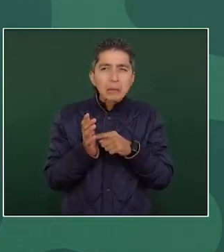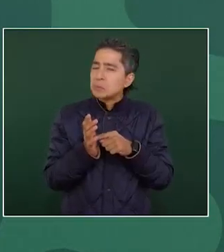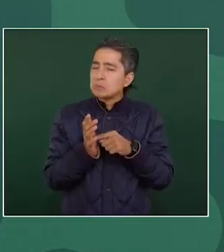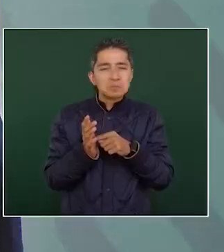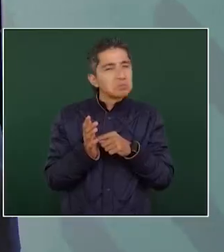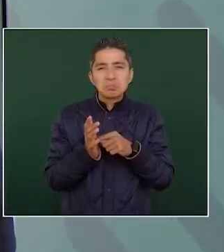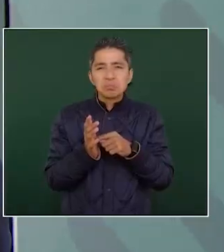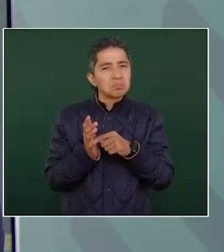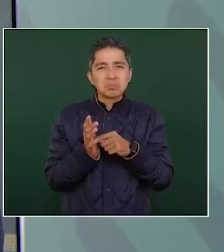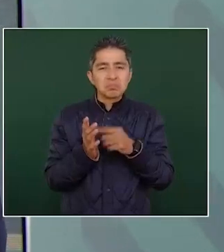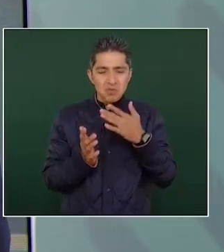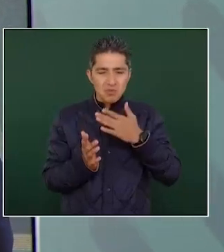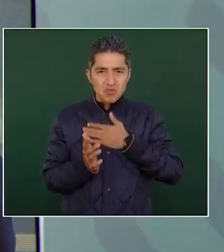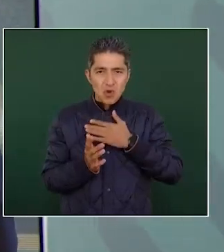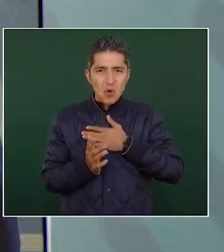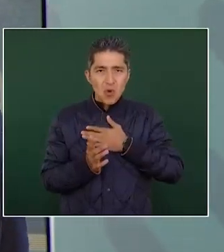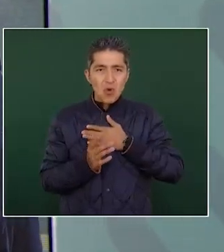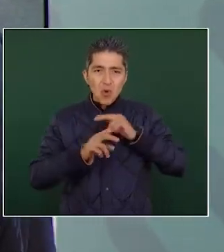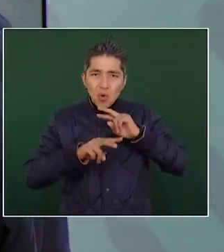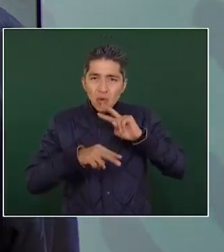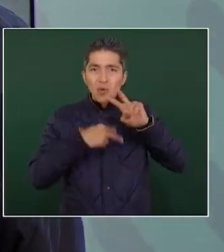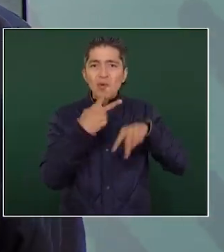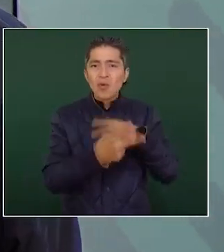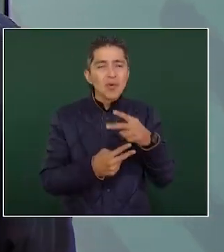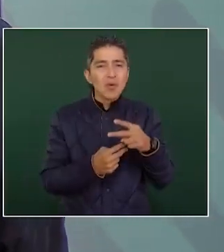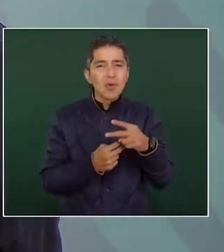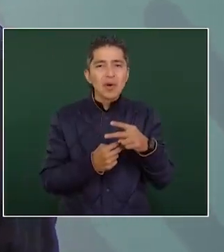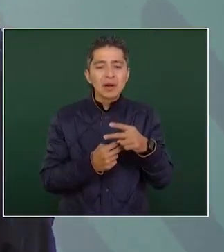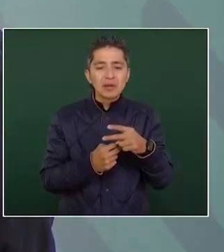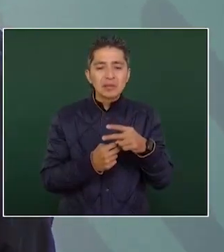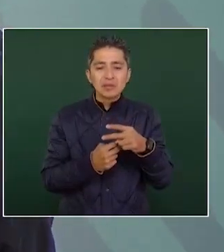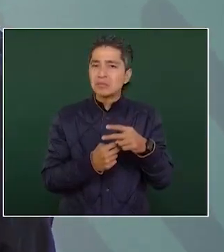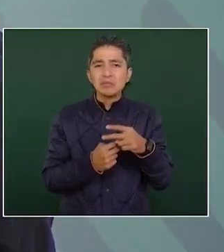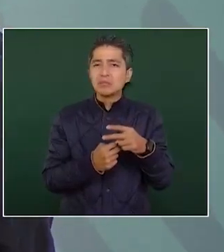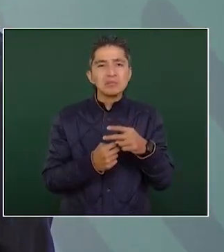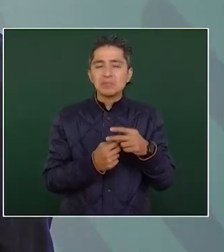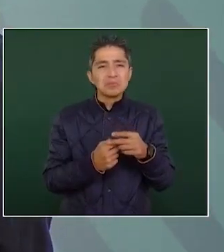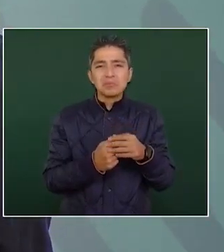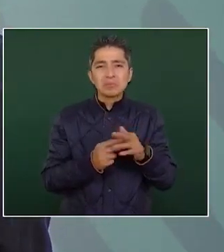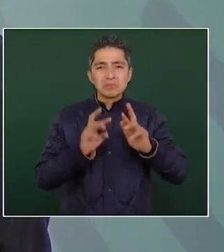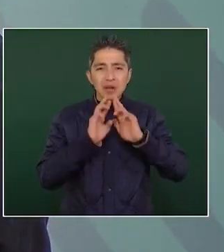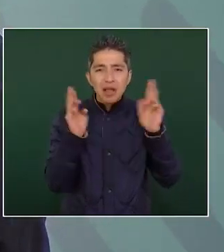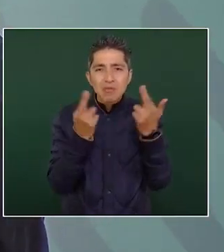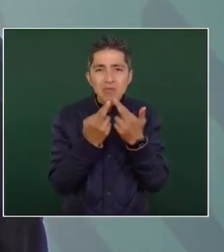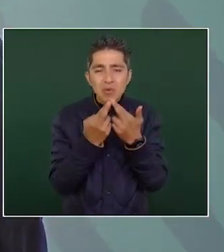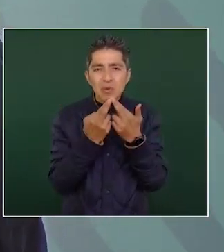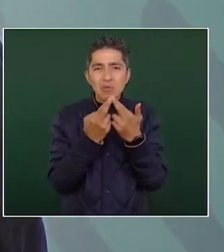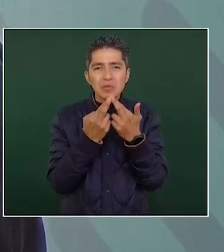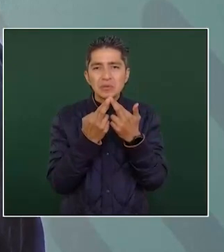a corresponder asistir a la reunión